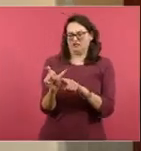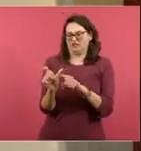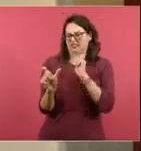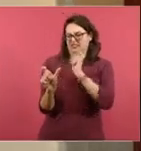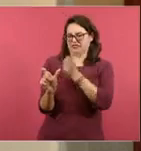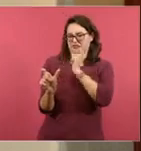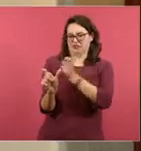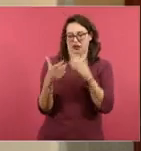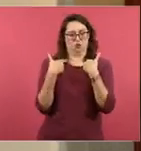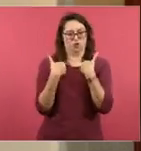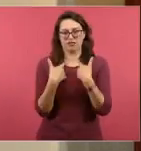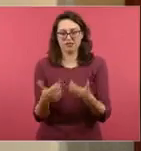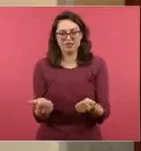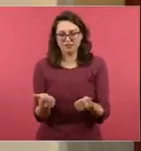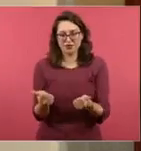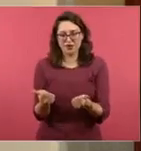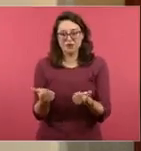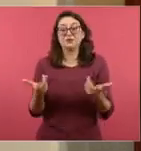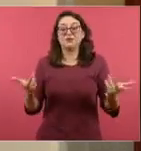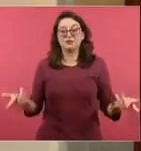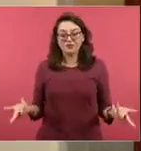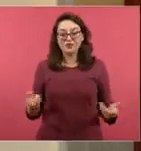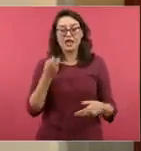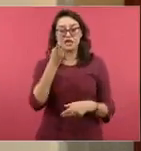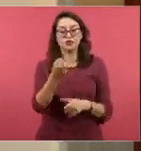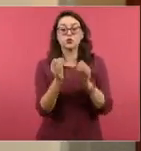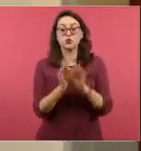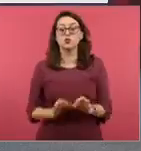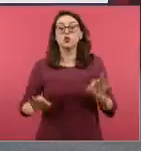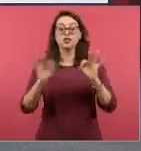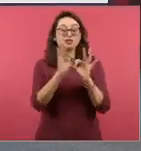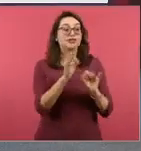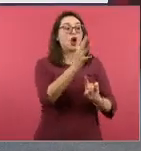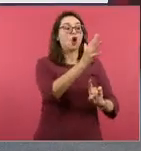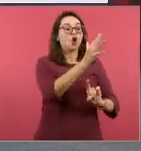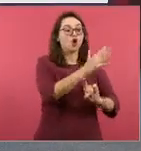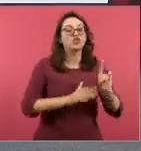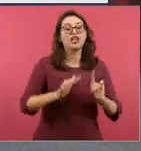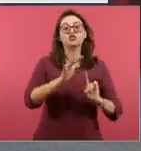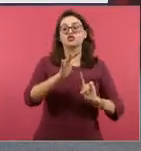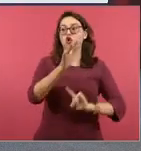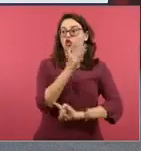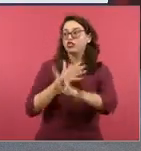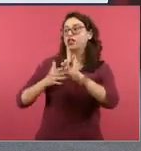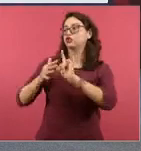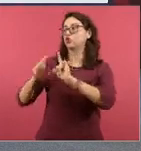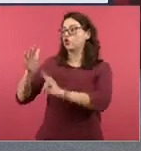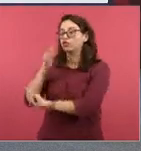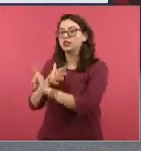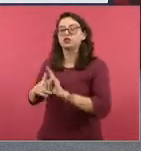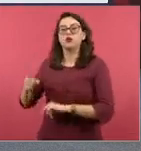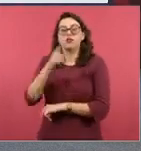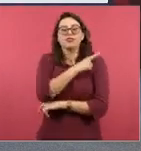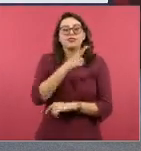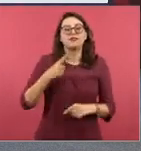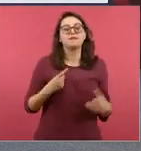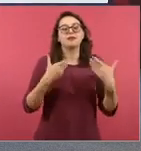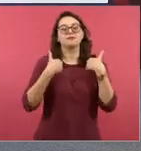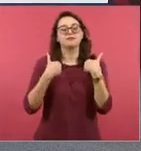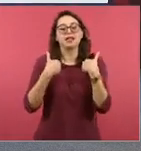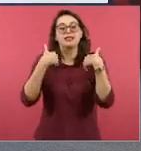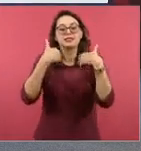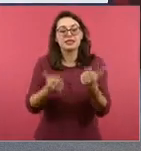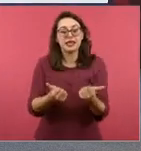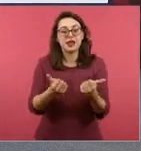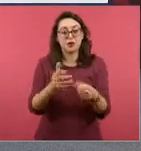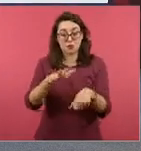No podemos hacer un tratamiento por igual. Por eso los proyectos que se generan y el vínculo que se da